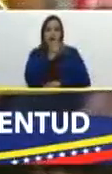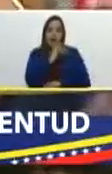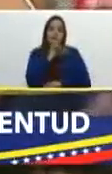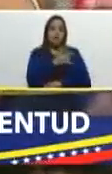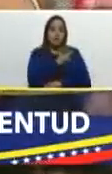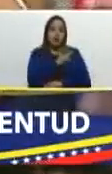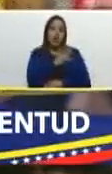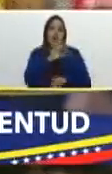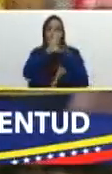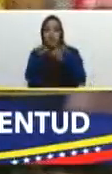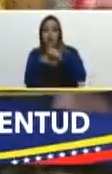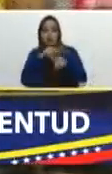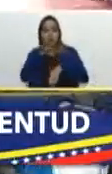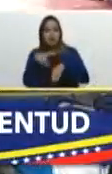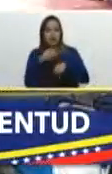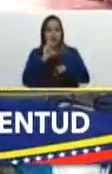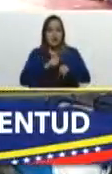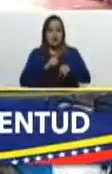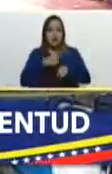realidad.